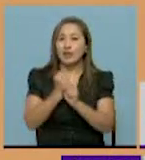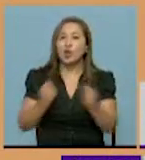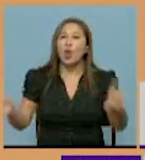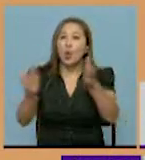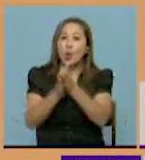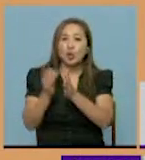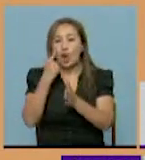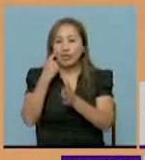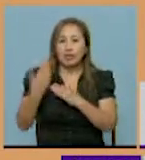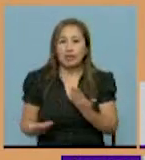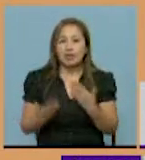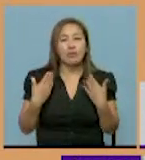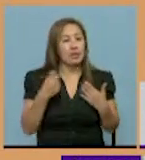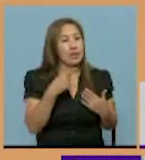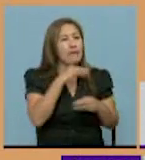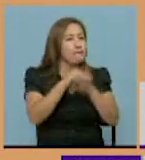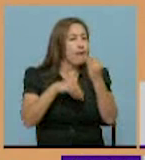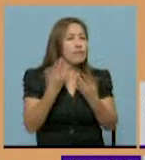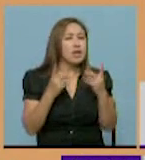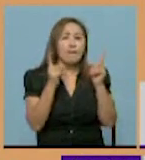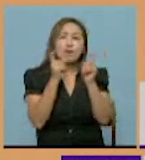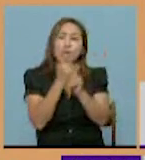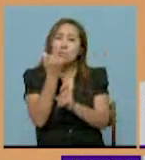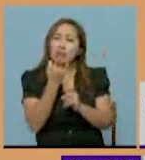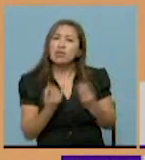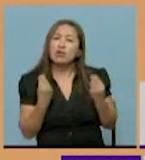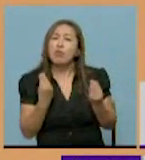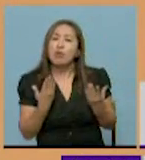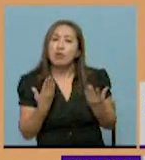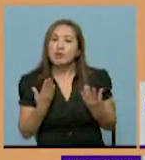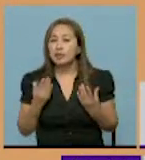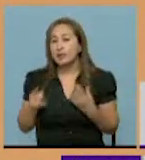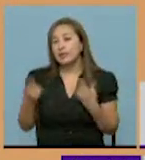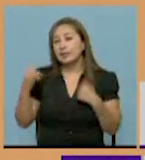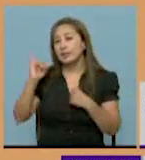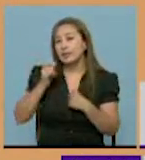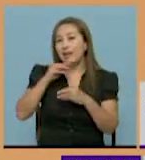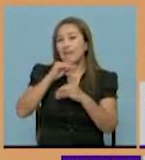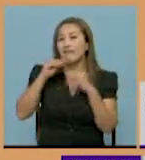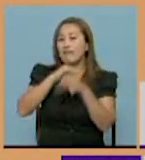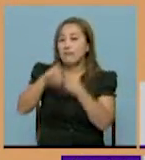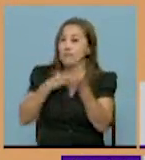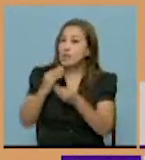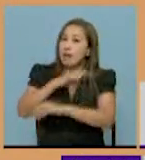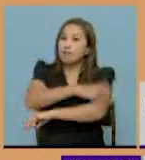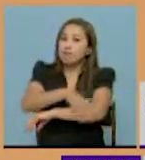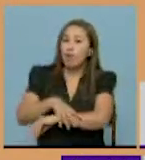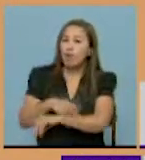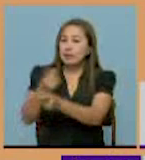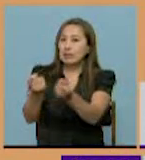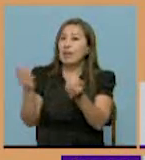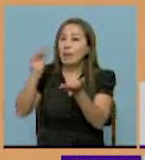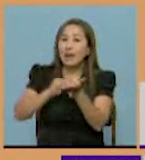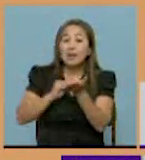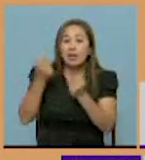conjunto con los municipios también. ¿Qué pasa con las familias críticas, por ejemplo? Justamente a las familias que son vulnerables, estamos